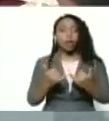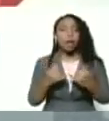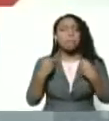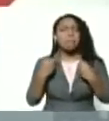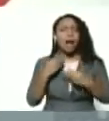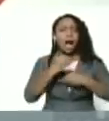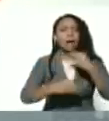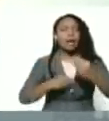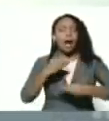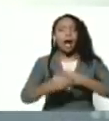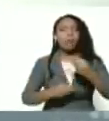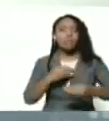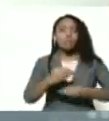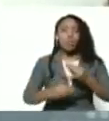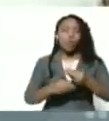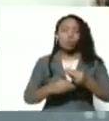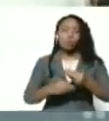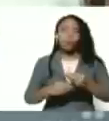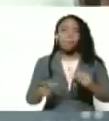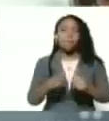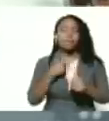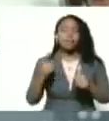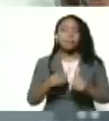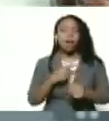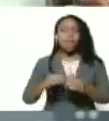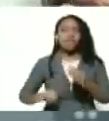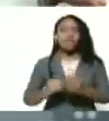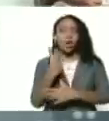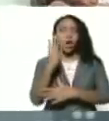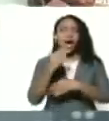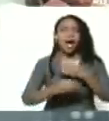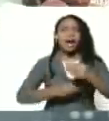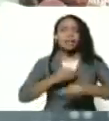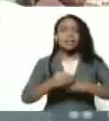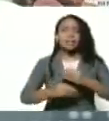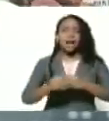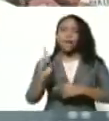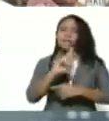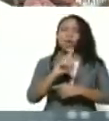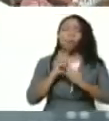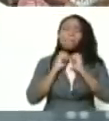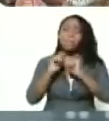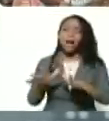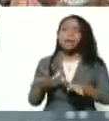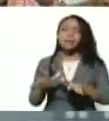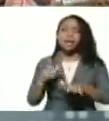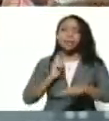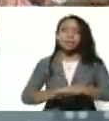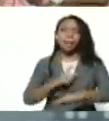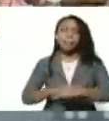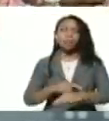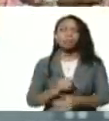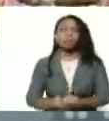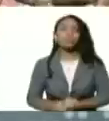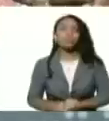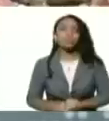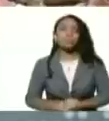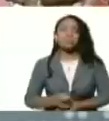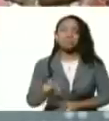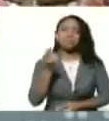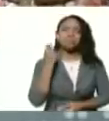que hagamos lo que es principal y fundamental hacer y no perder el tiempo en